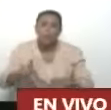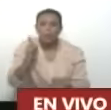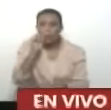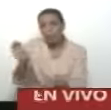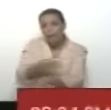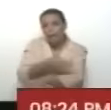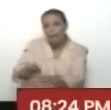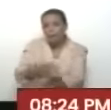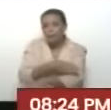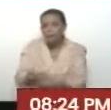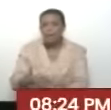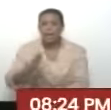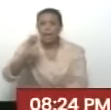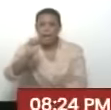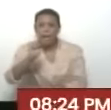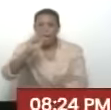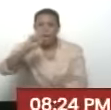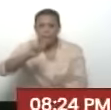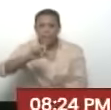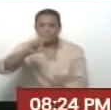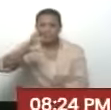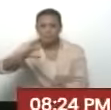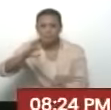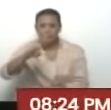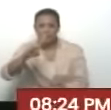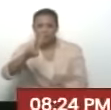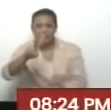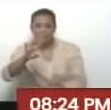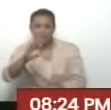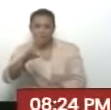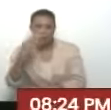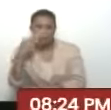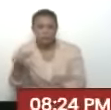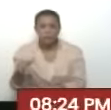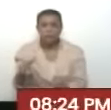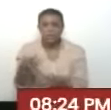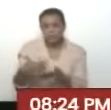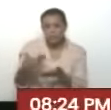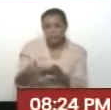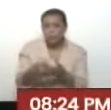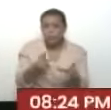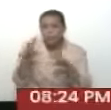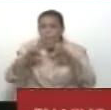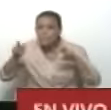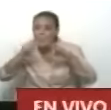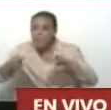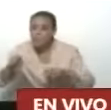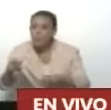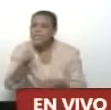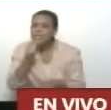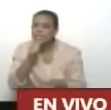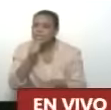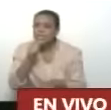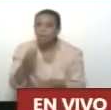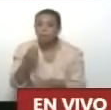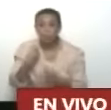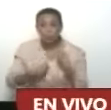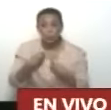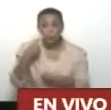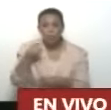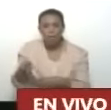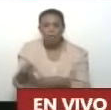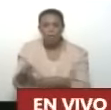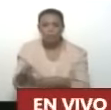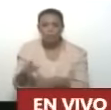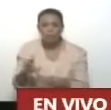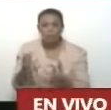terribles como el de Carlos Lang y está viendo elementos, me dice, con sus redes de investigación preocupantes y me